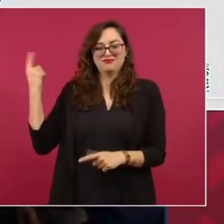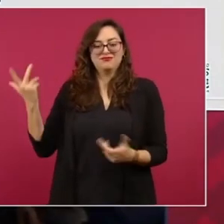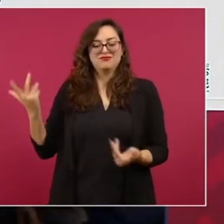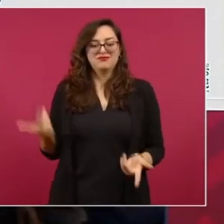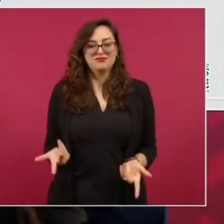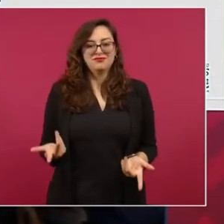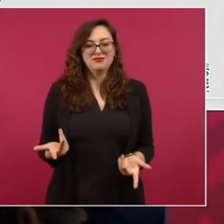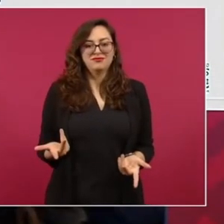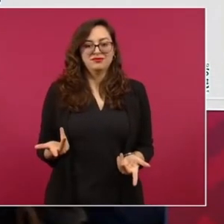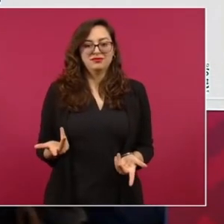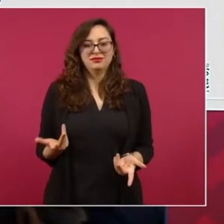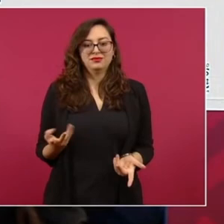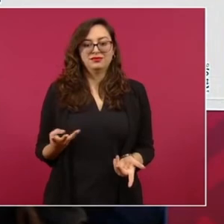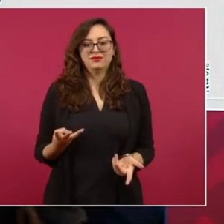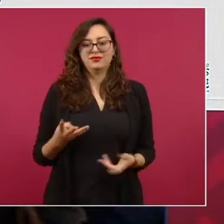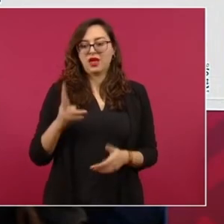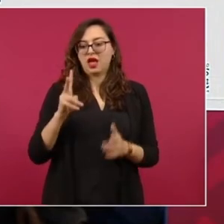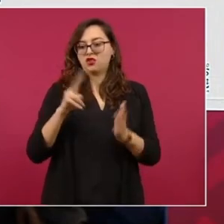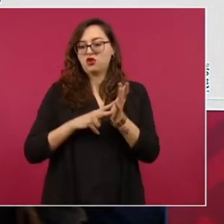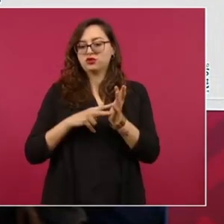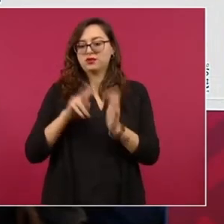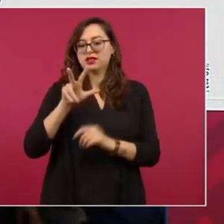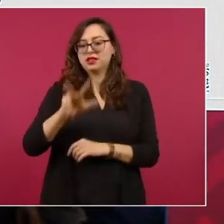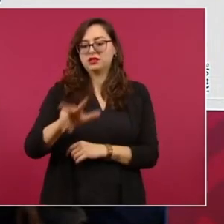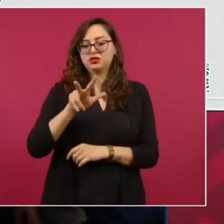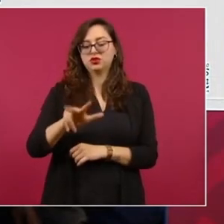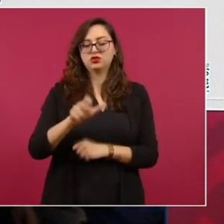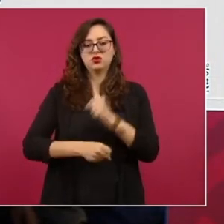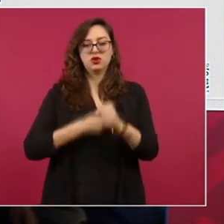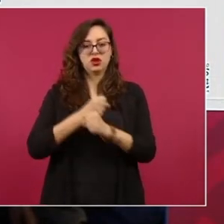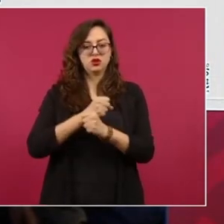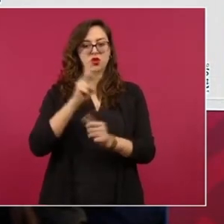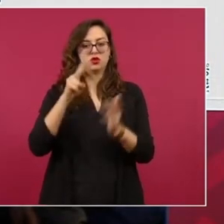diciembre del 18